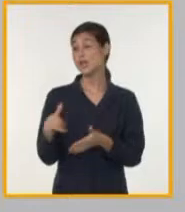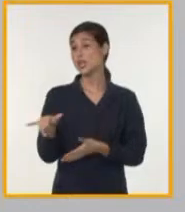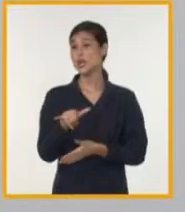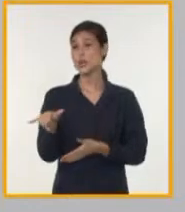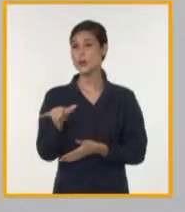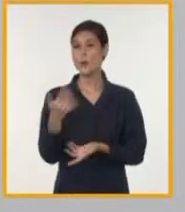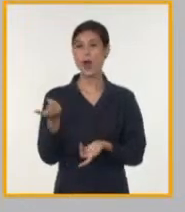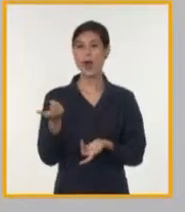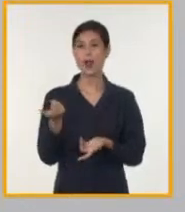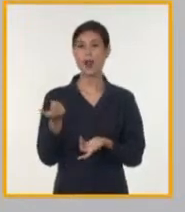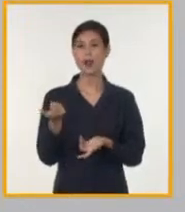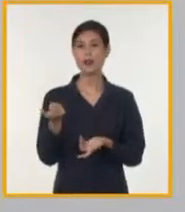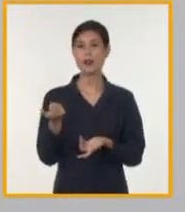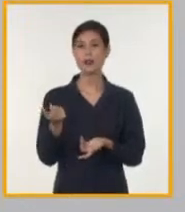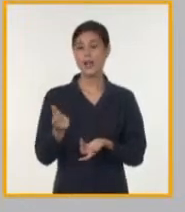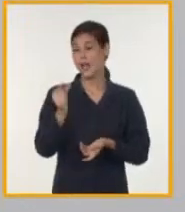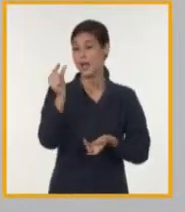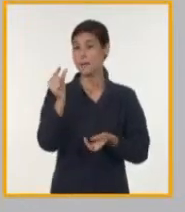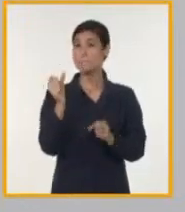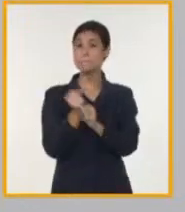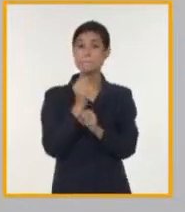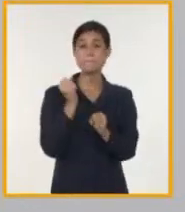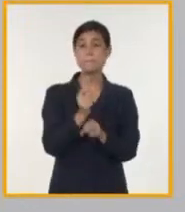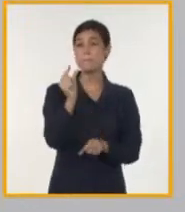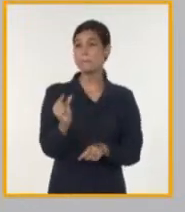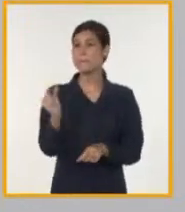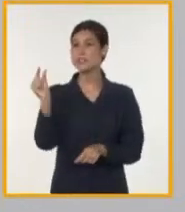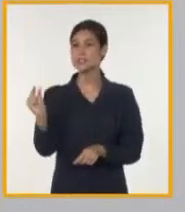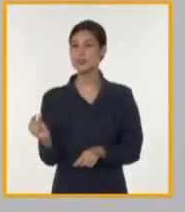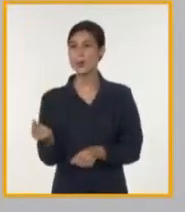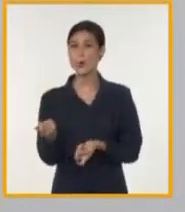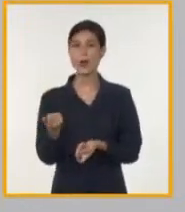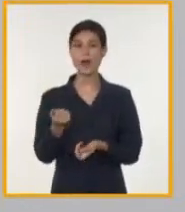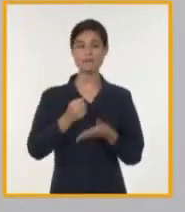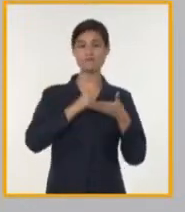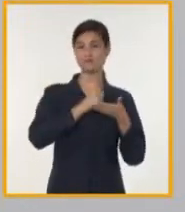la transportación de los colaboradores que arriban al país